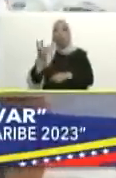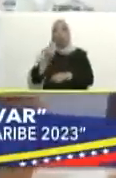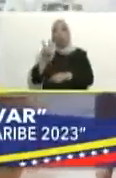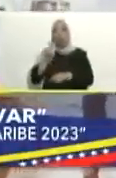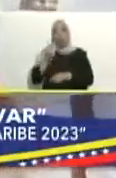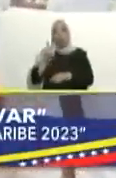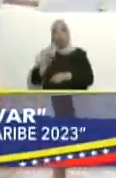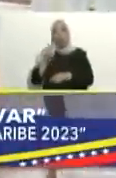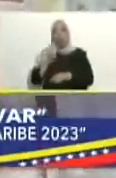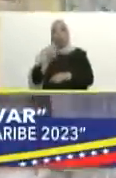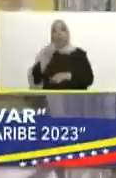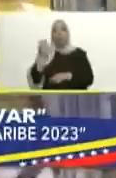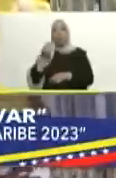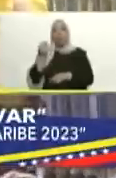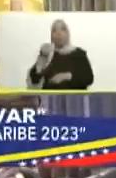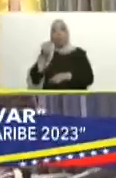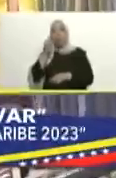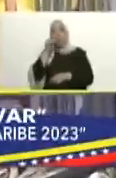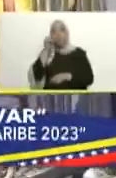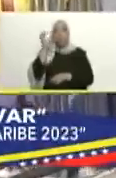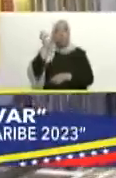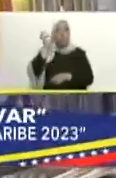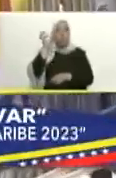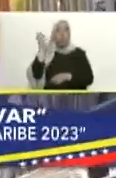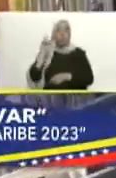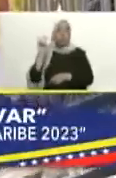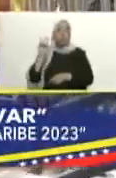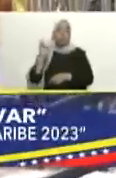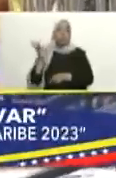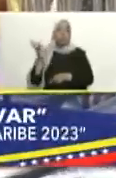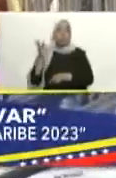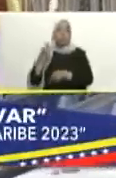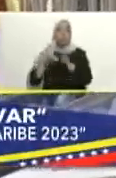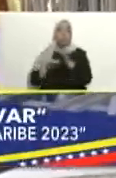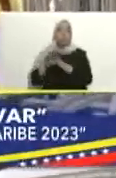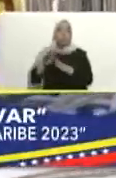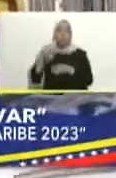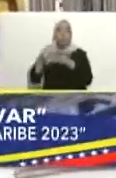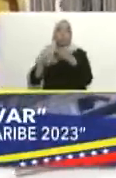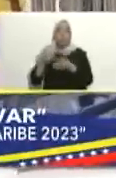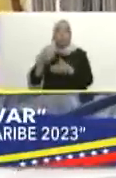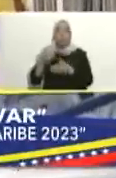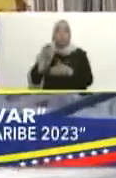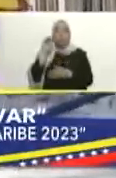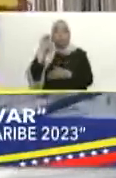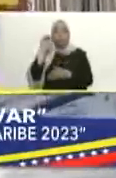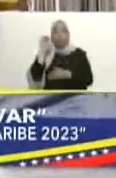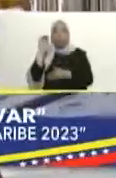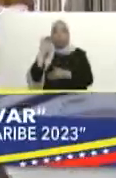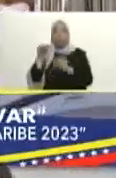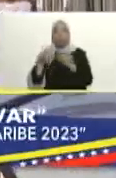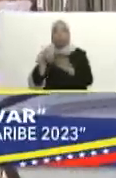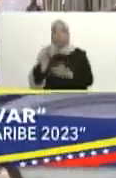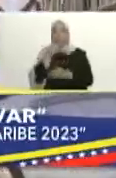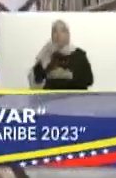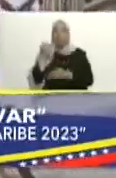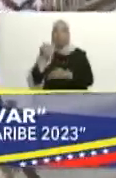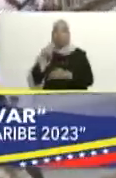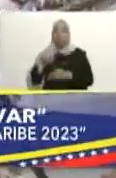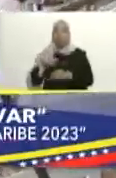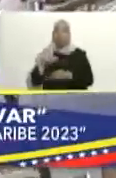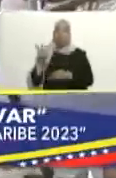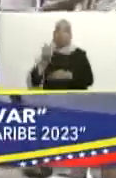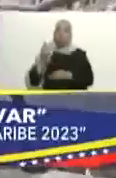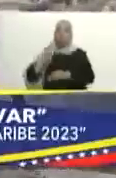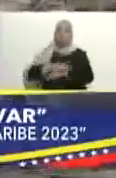venezolanos, de jóvenes venezolanas, sigan transitando su ruta hacia un destino mejor para nuestra